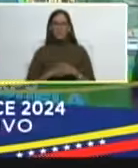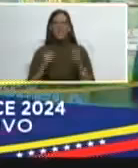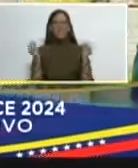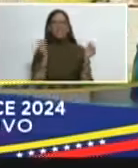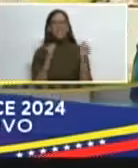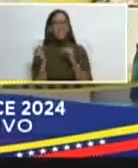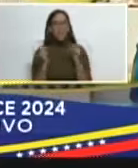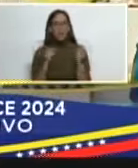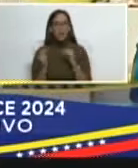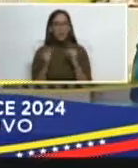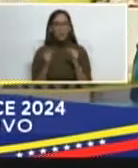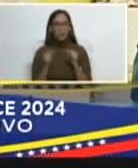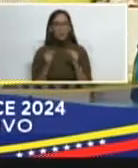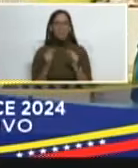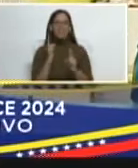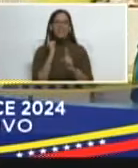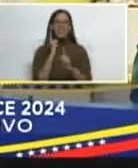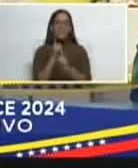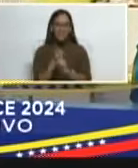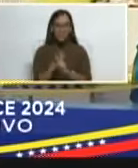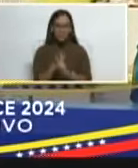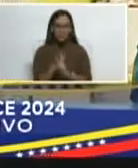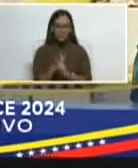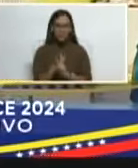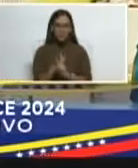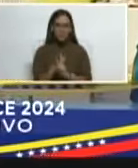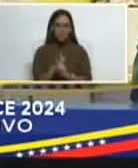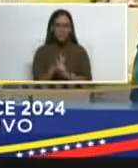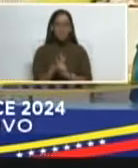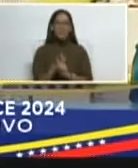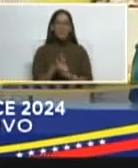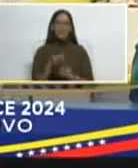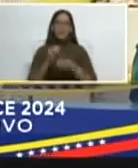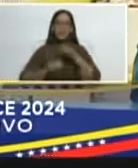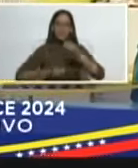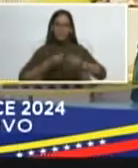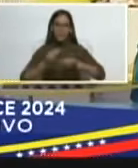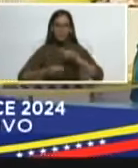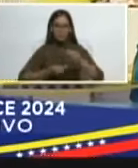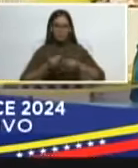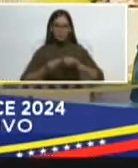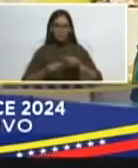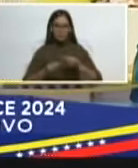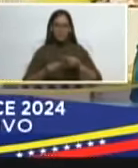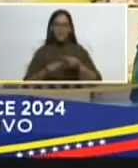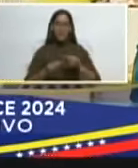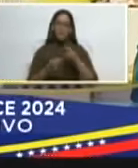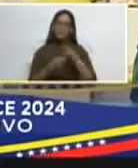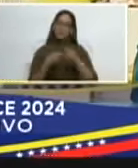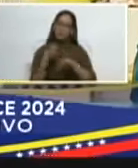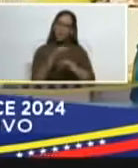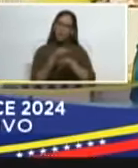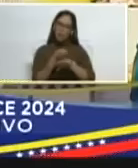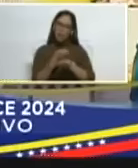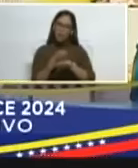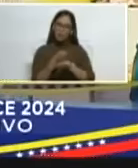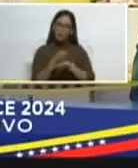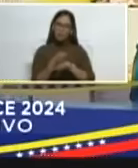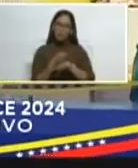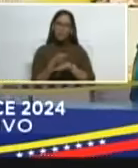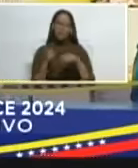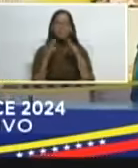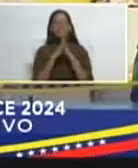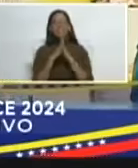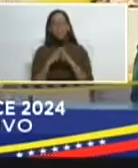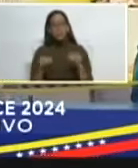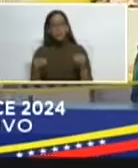diálogo directo que hemos establecido entre el gobierno y todos